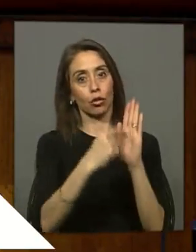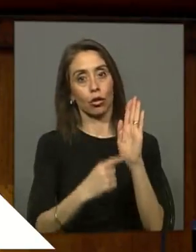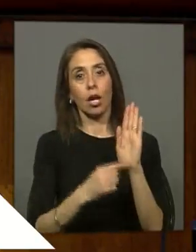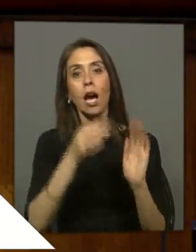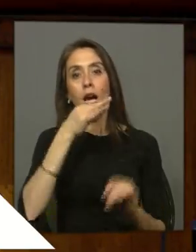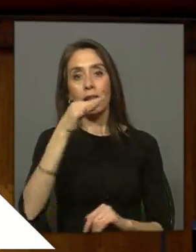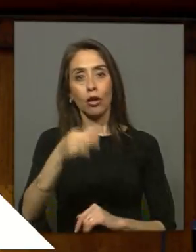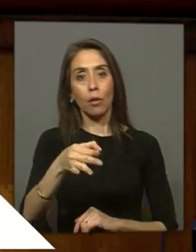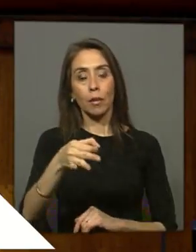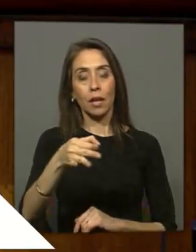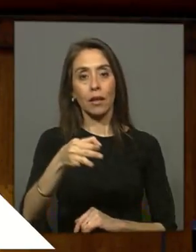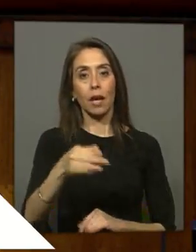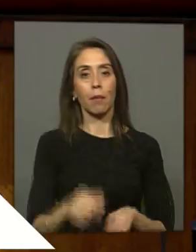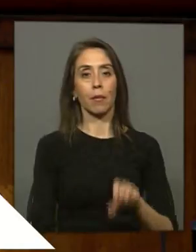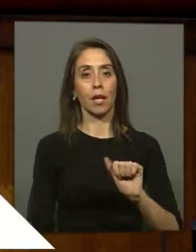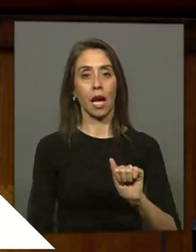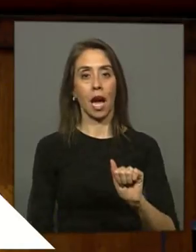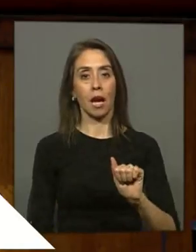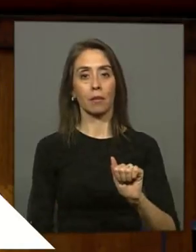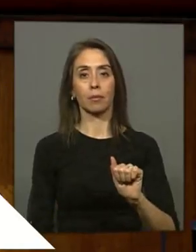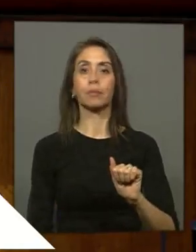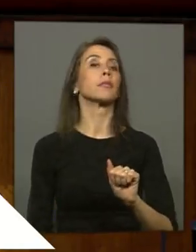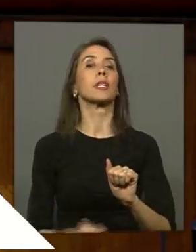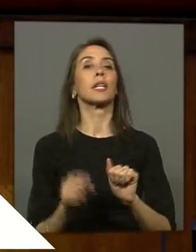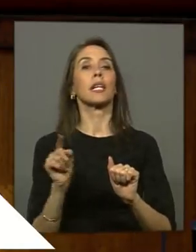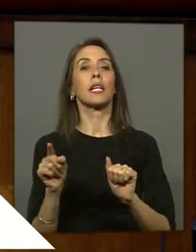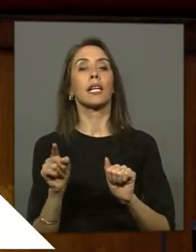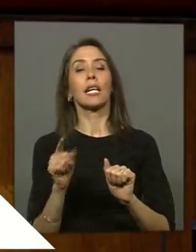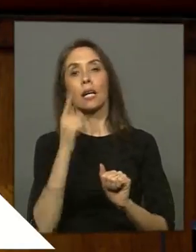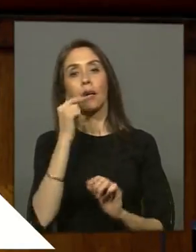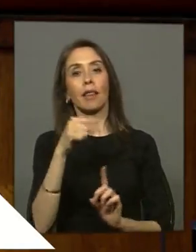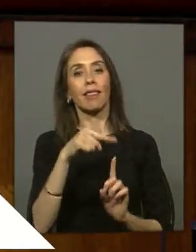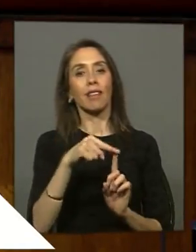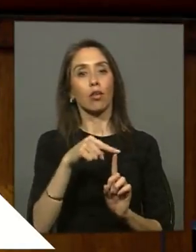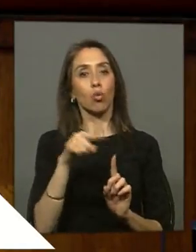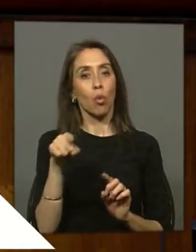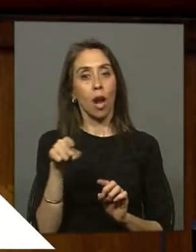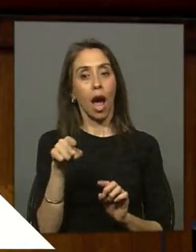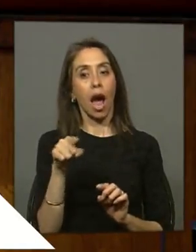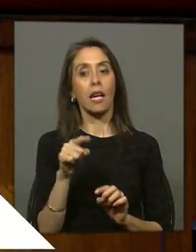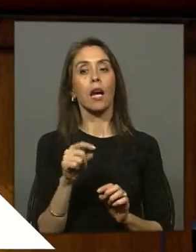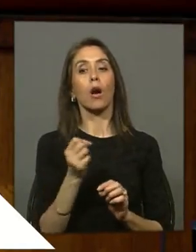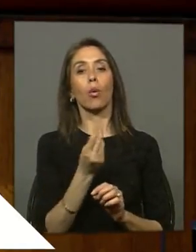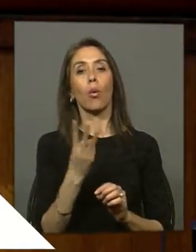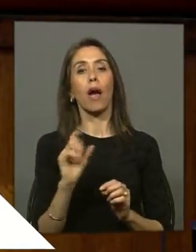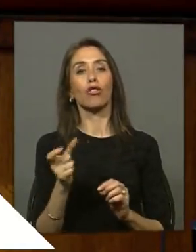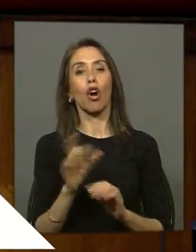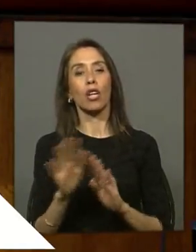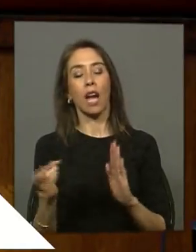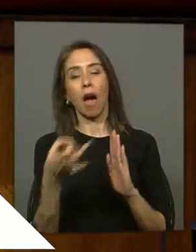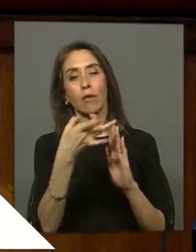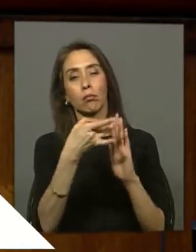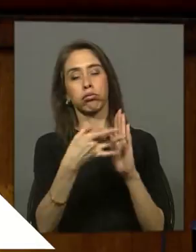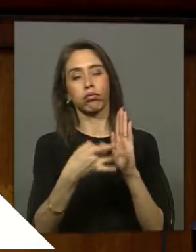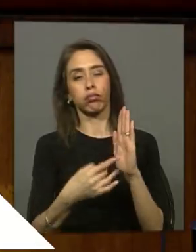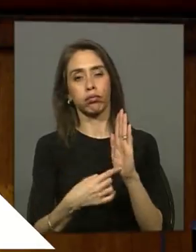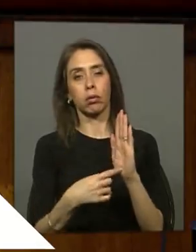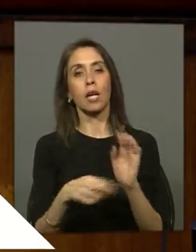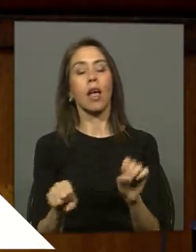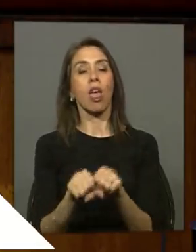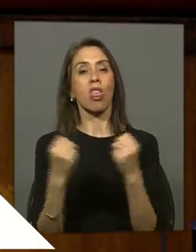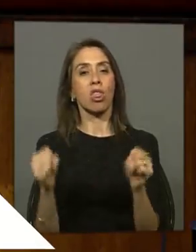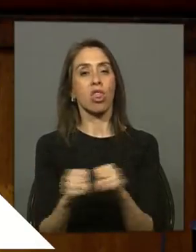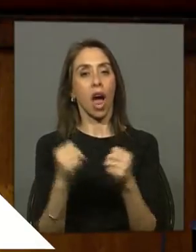siguientes Letra A considerando la conducta anterior del titular la cantidad y la gravedad de las infracciones cometidas y el daño